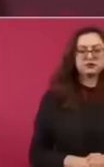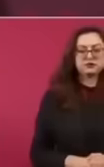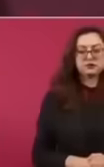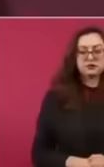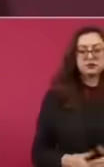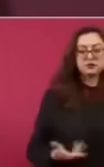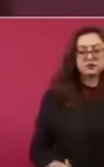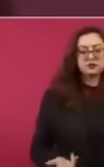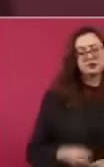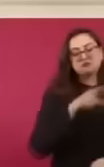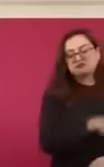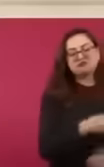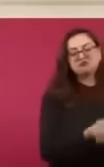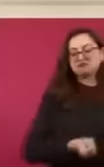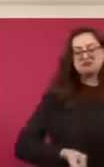aunque sería